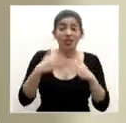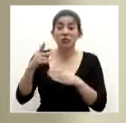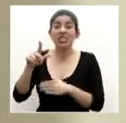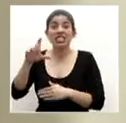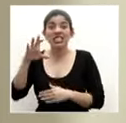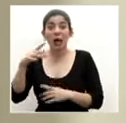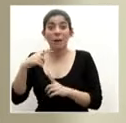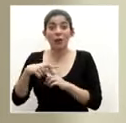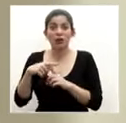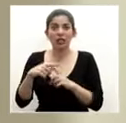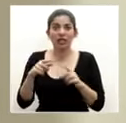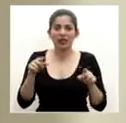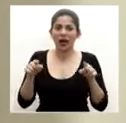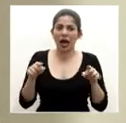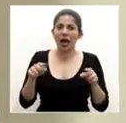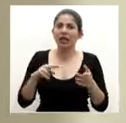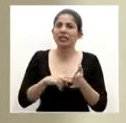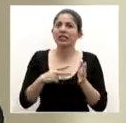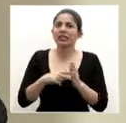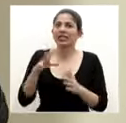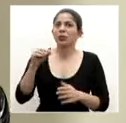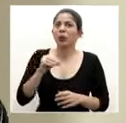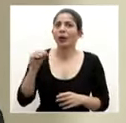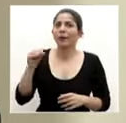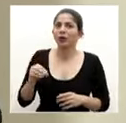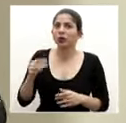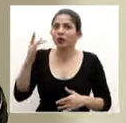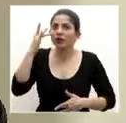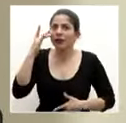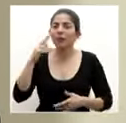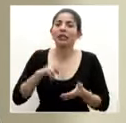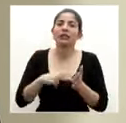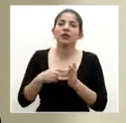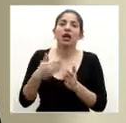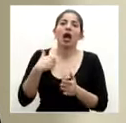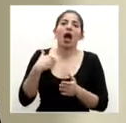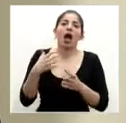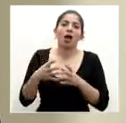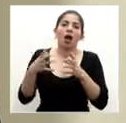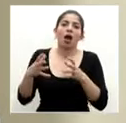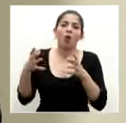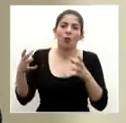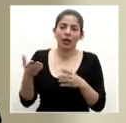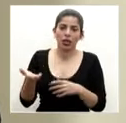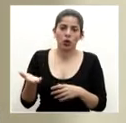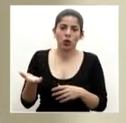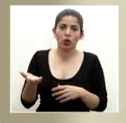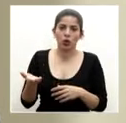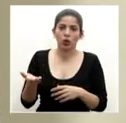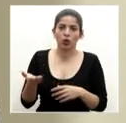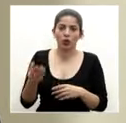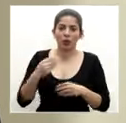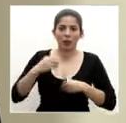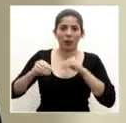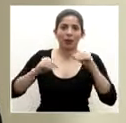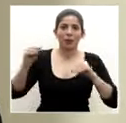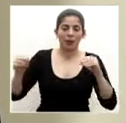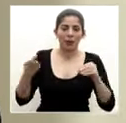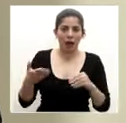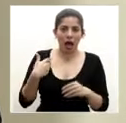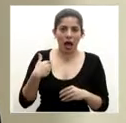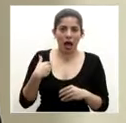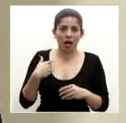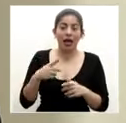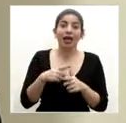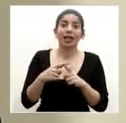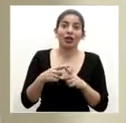un 50%, ya me está hablando de que hay un aumento en la transmisión local, y que eso